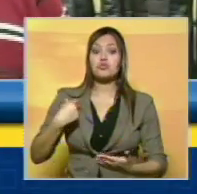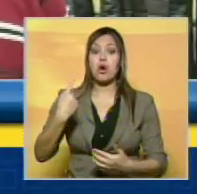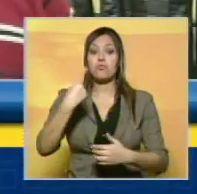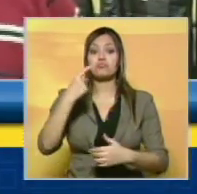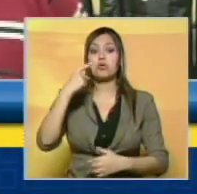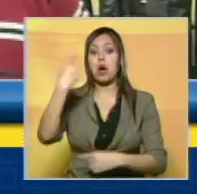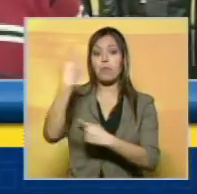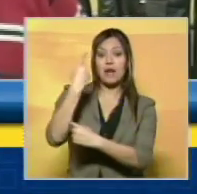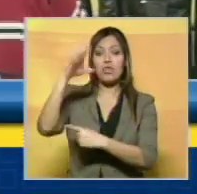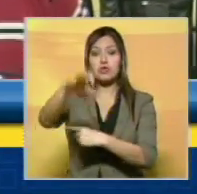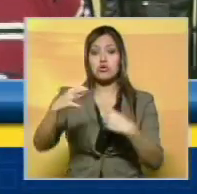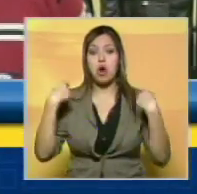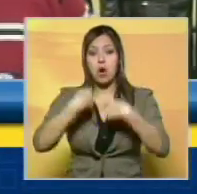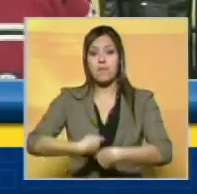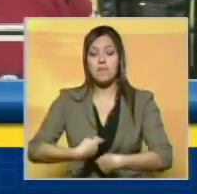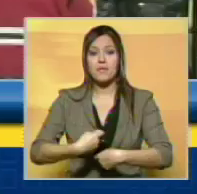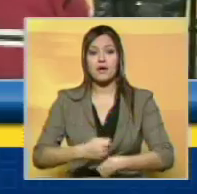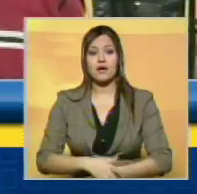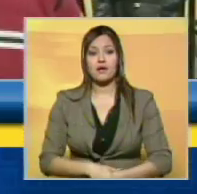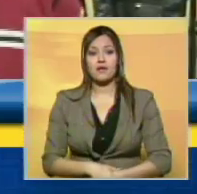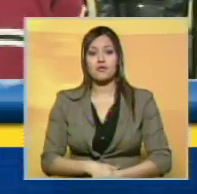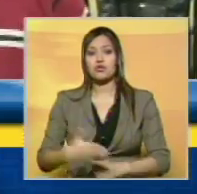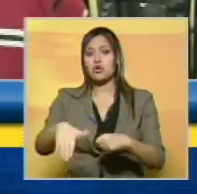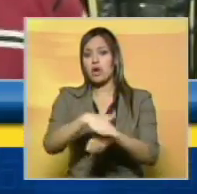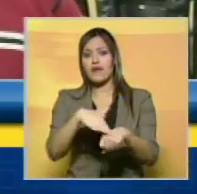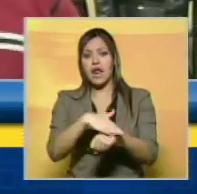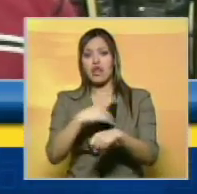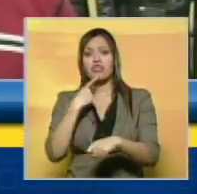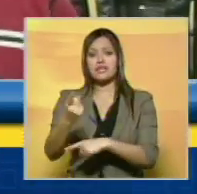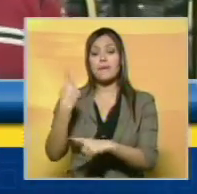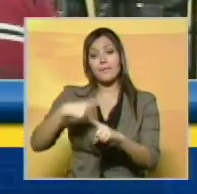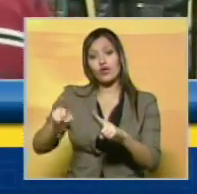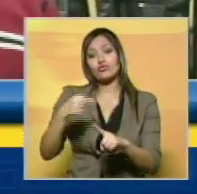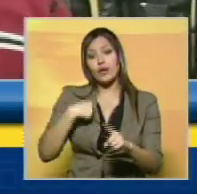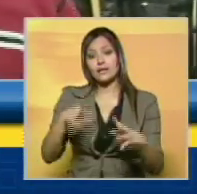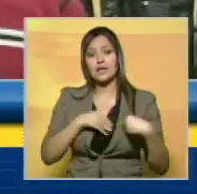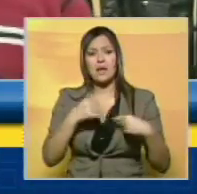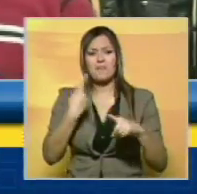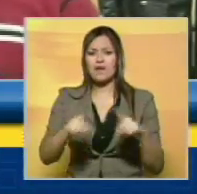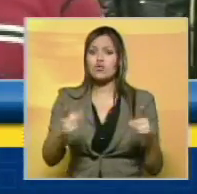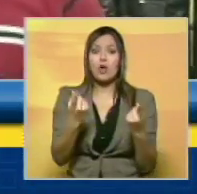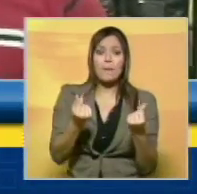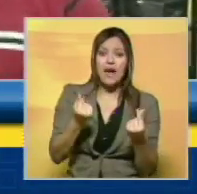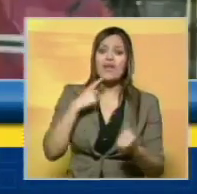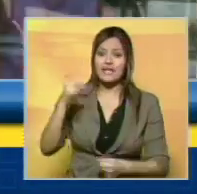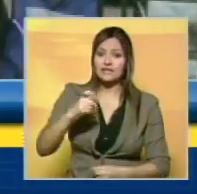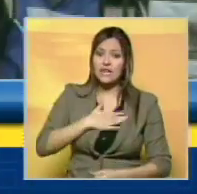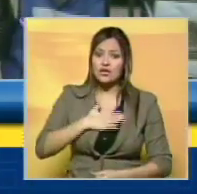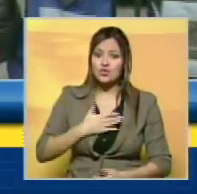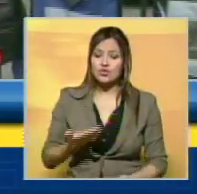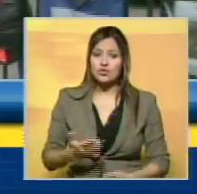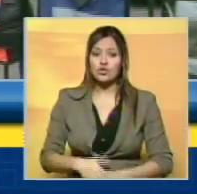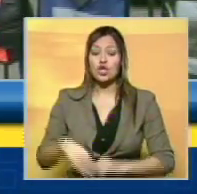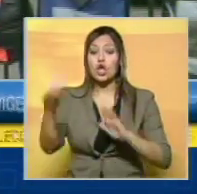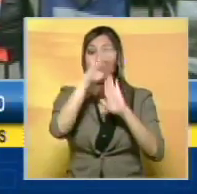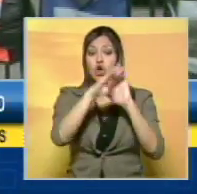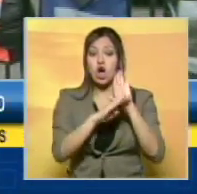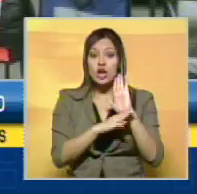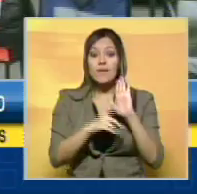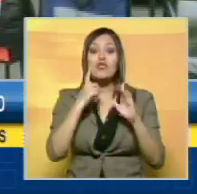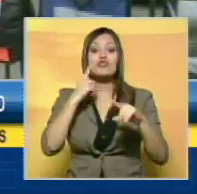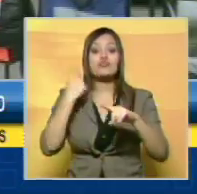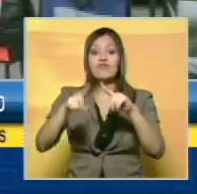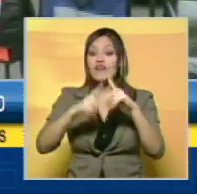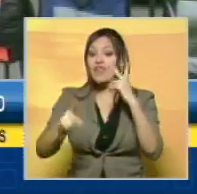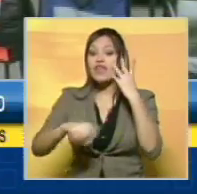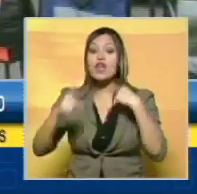obligación, porque lo decreta el gobernador, pero tenemos que cumplir, pero es una plática que nos hace falta a nosotros. La normativa establece un color